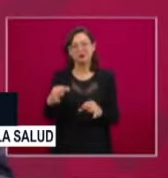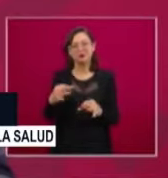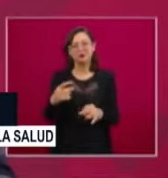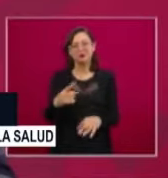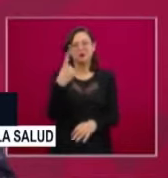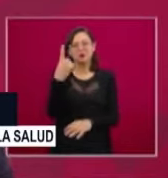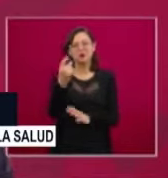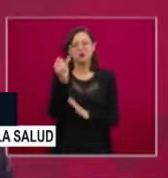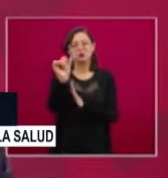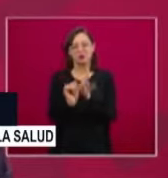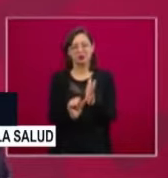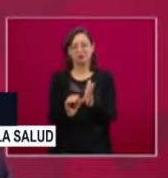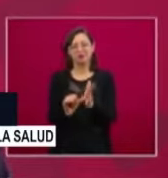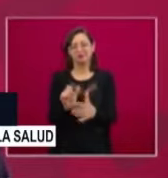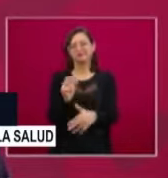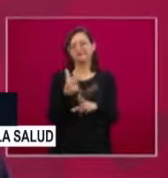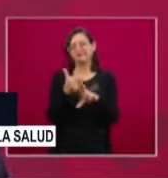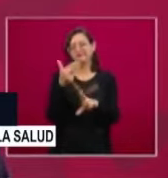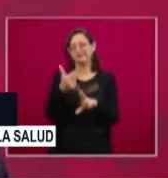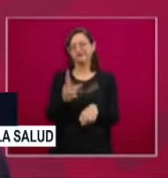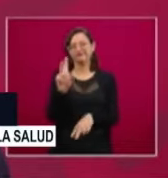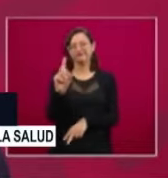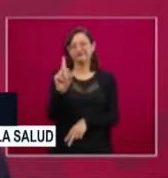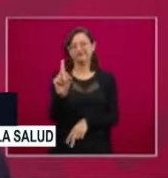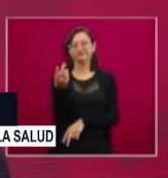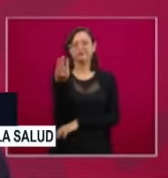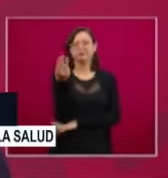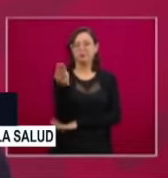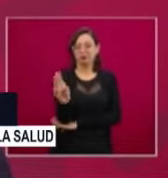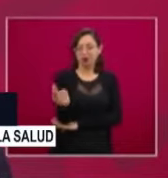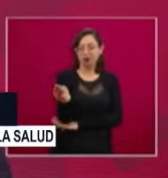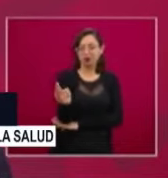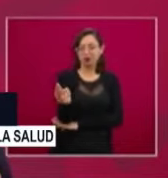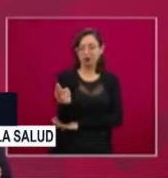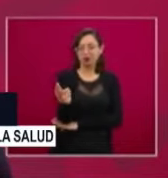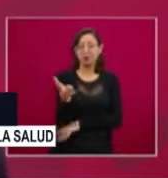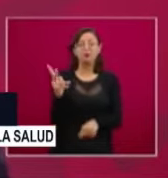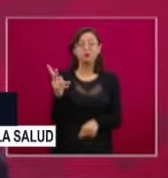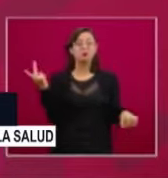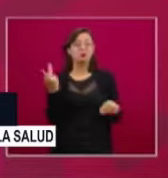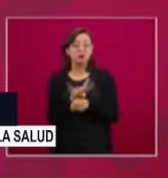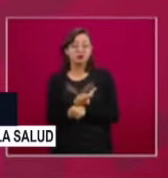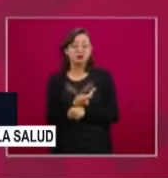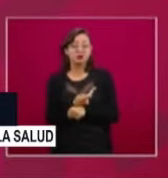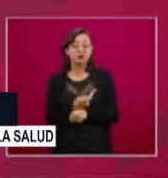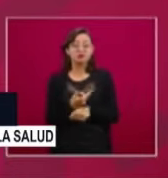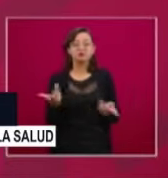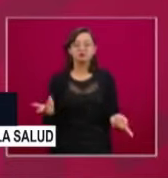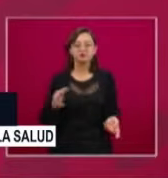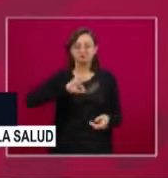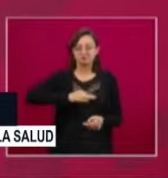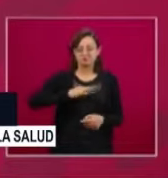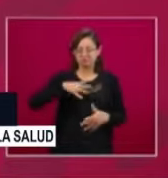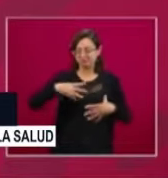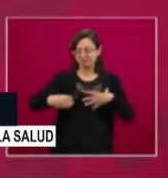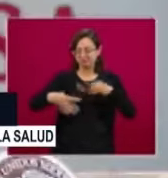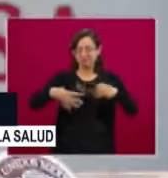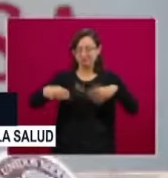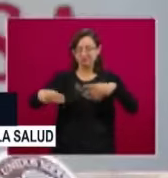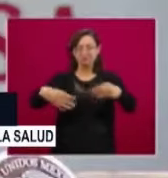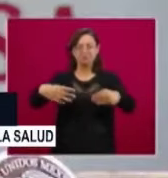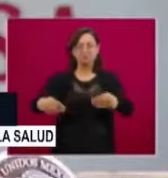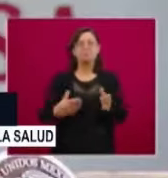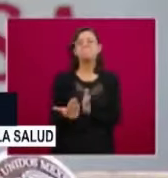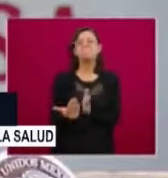manejable que no se sature en los hospitales que todas las personas que enferman puedan tener una cama de hospitalización para